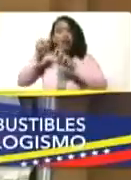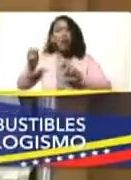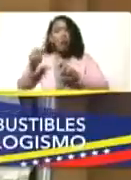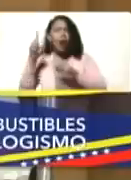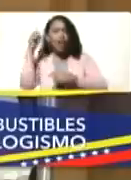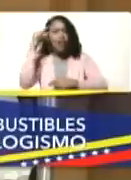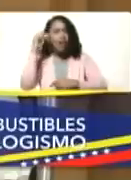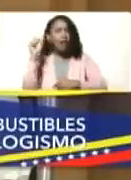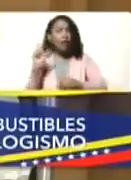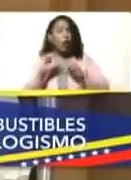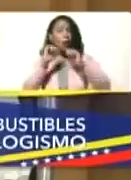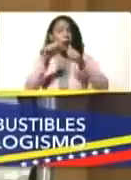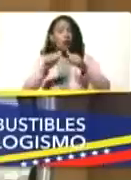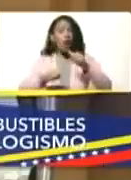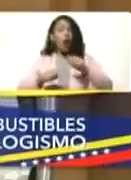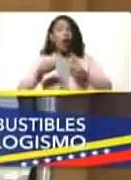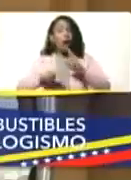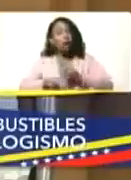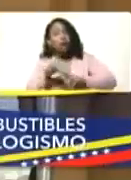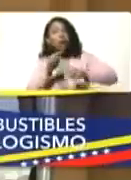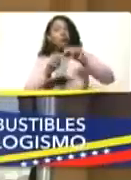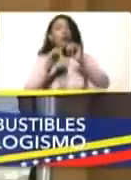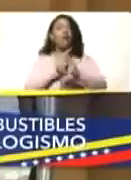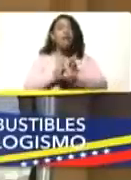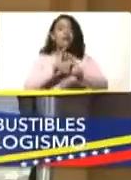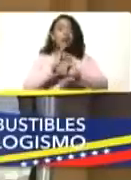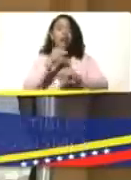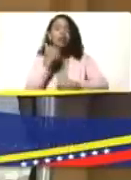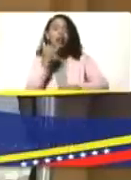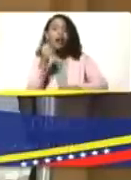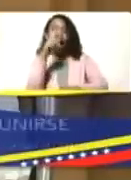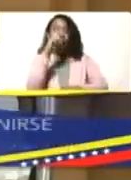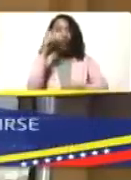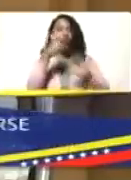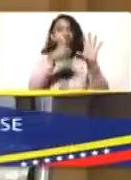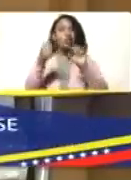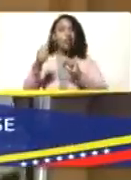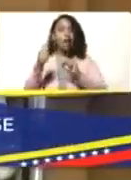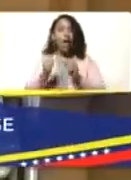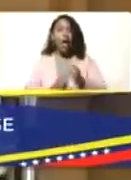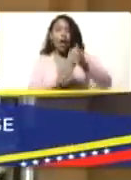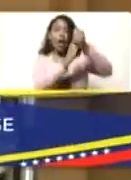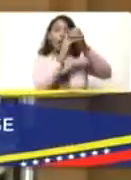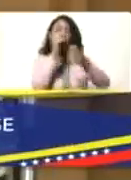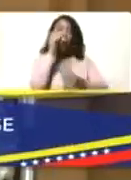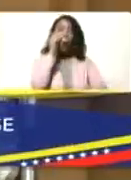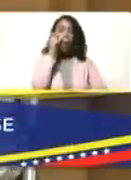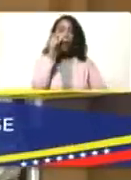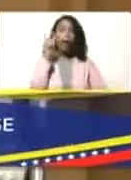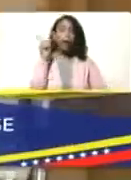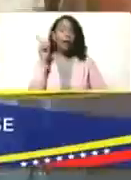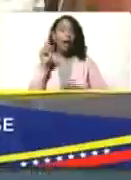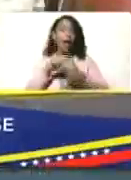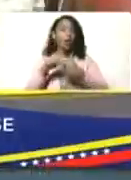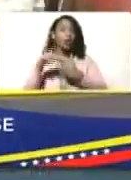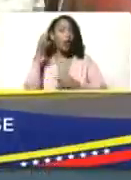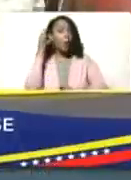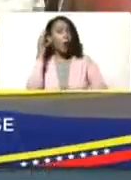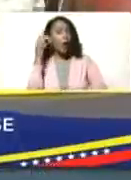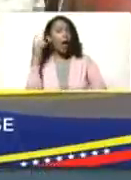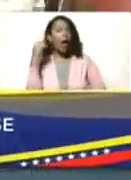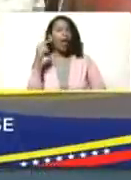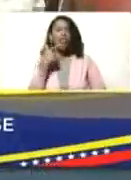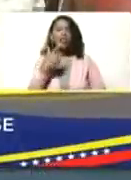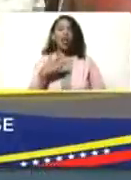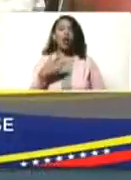a finales de los años 60 por líderes hombres. En ese entonces la mujer estaba relegada